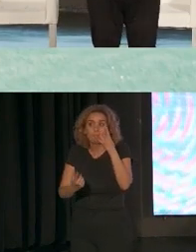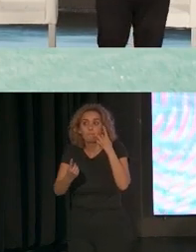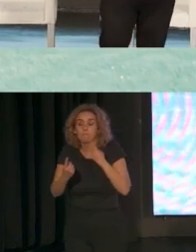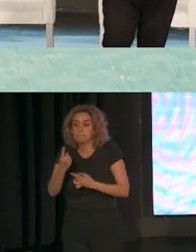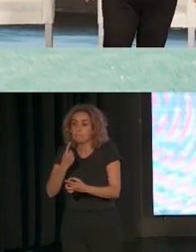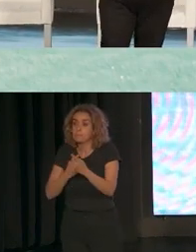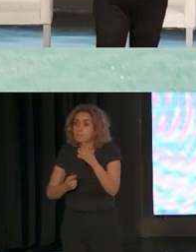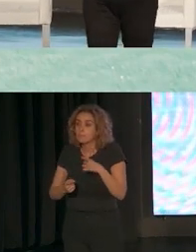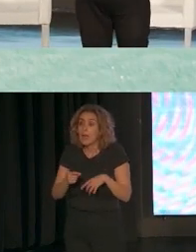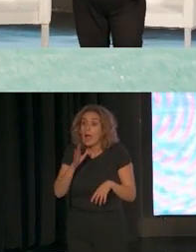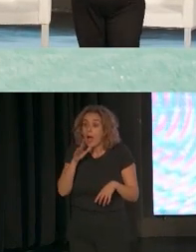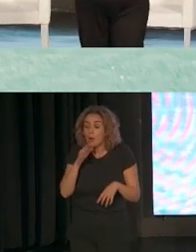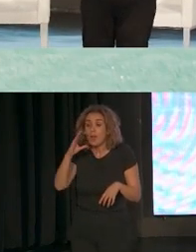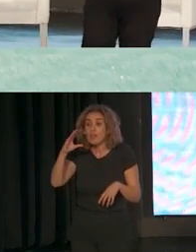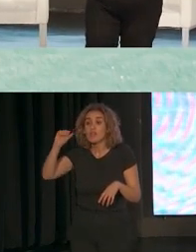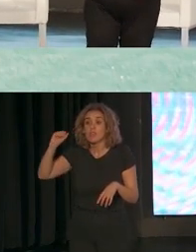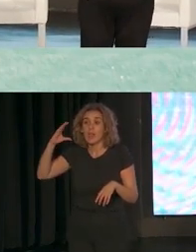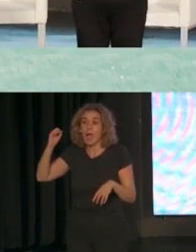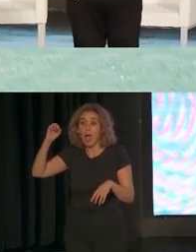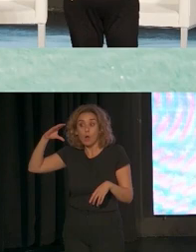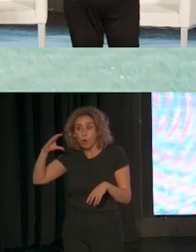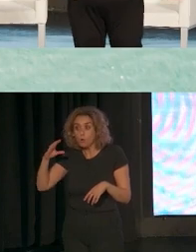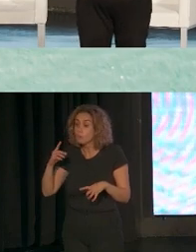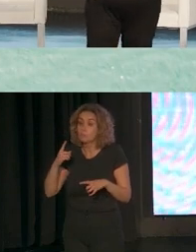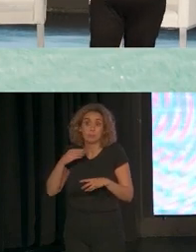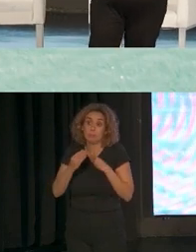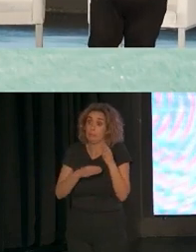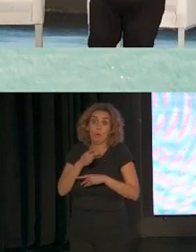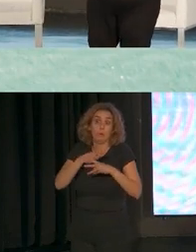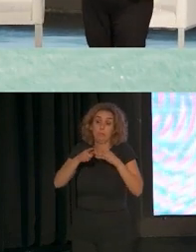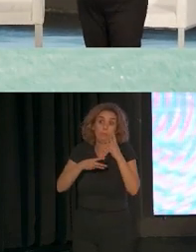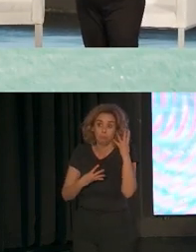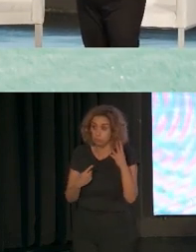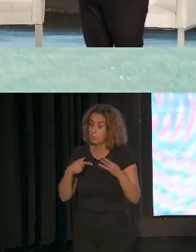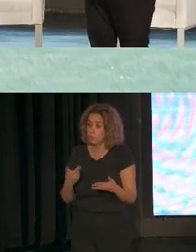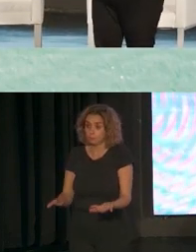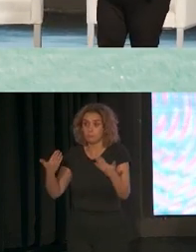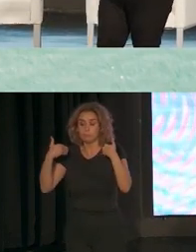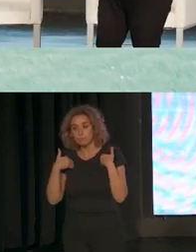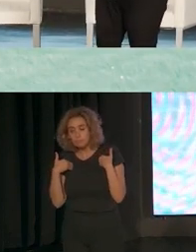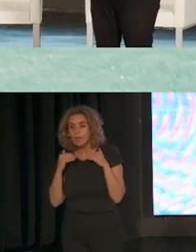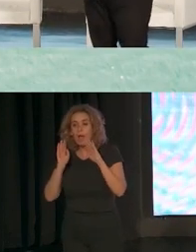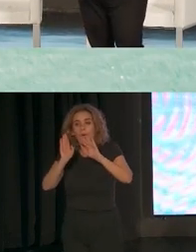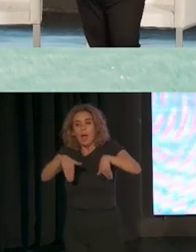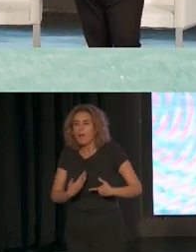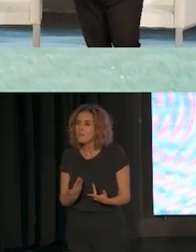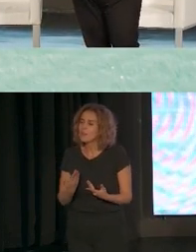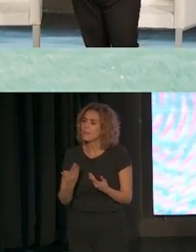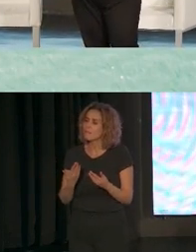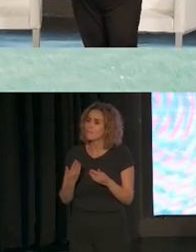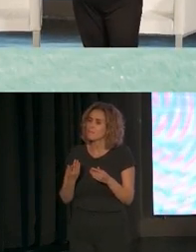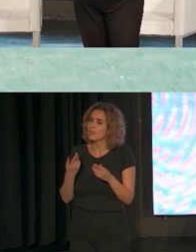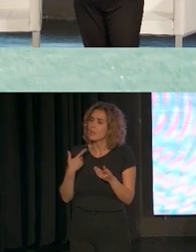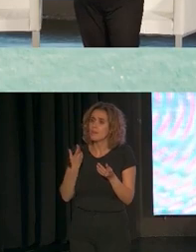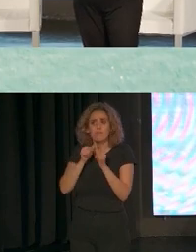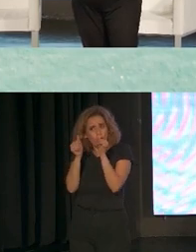ahora desde el ceaco es una de las muchas cosas que hago así que al final encontré mi forma de ser